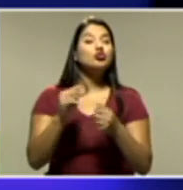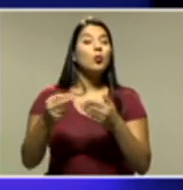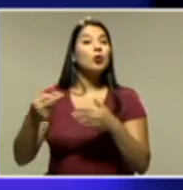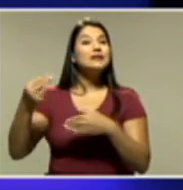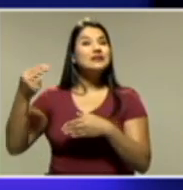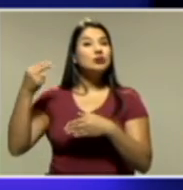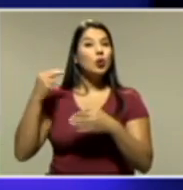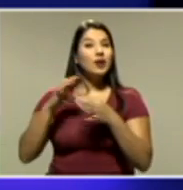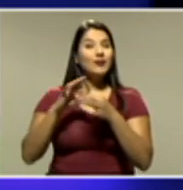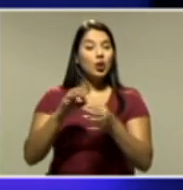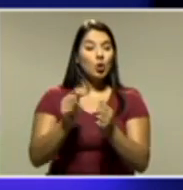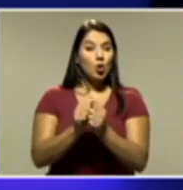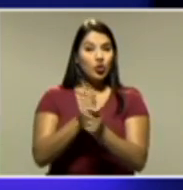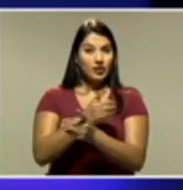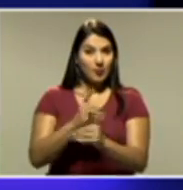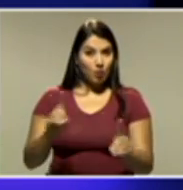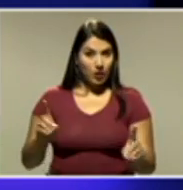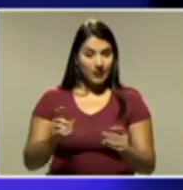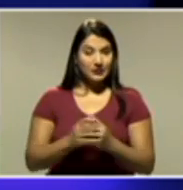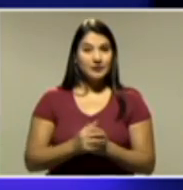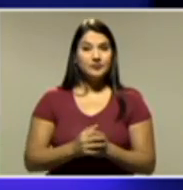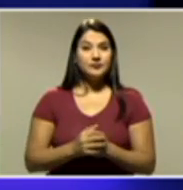arqueología democrática.